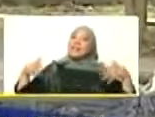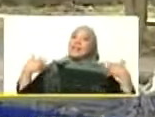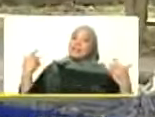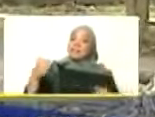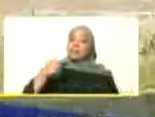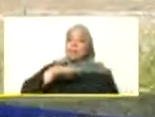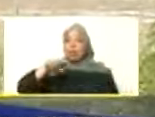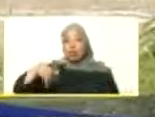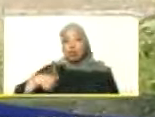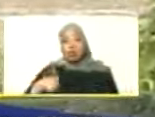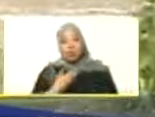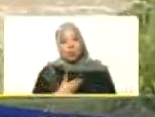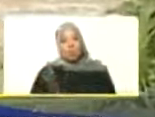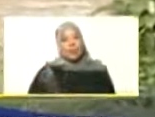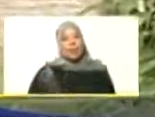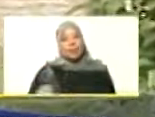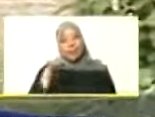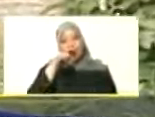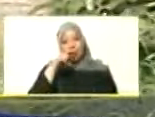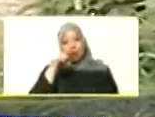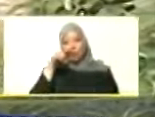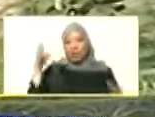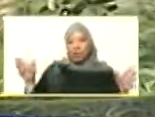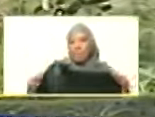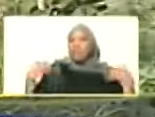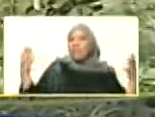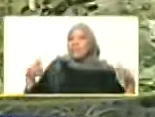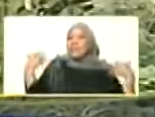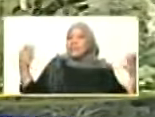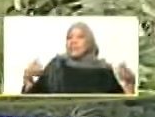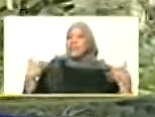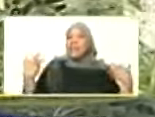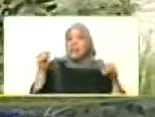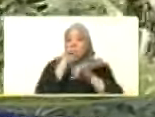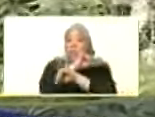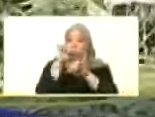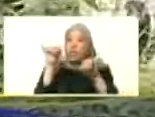estamos alegres. Esto es una manera de hacer patria, no solamente llevando